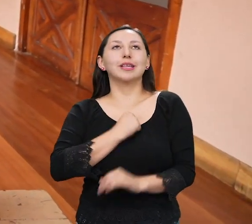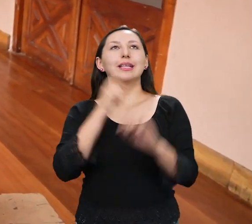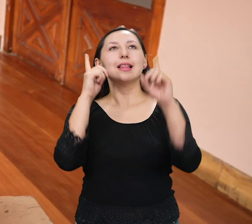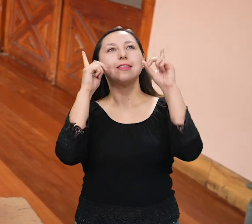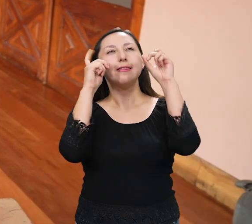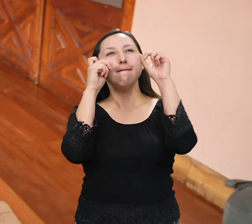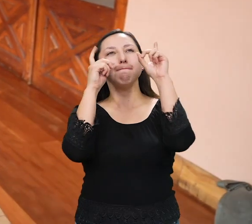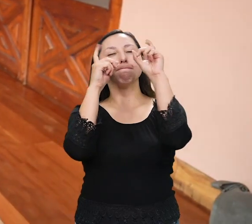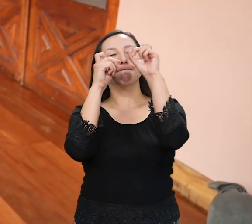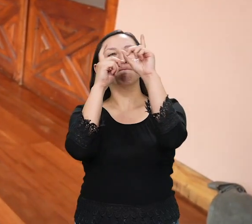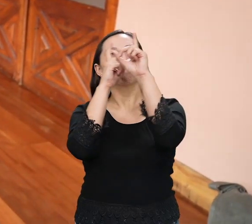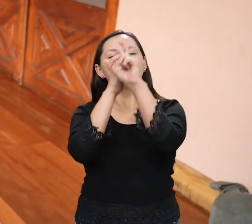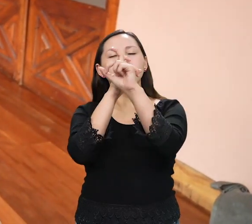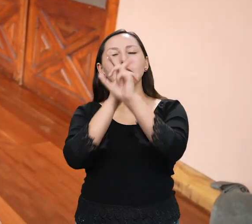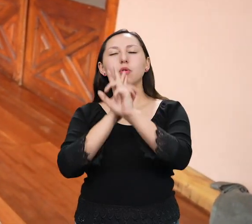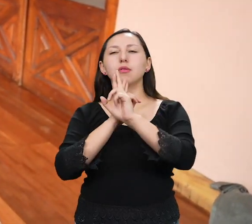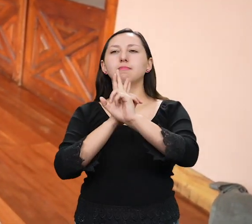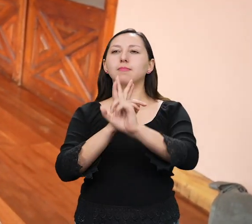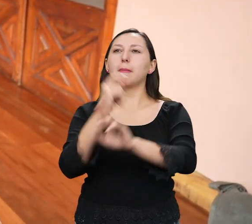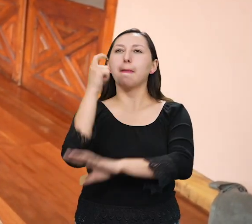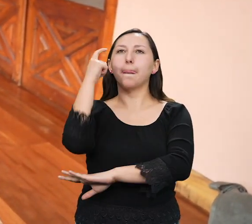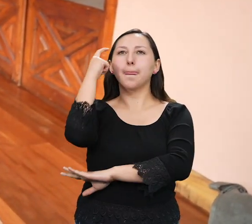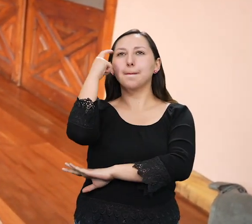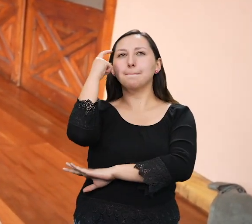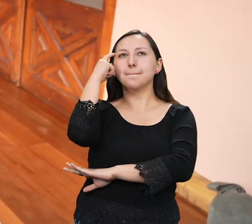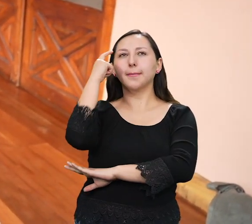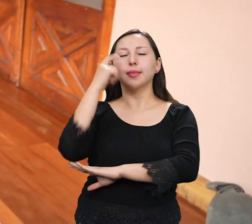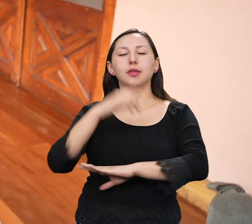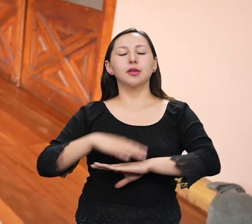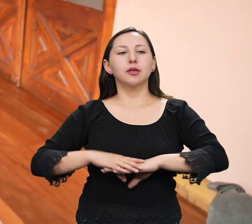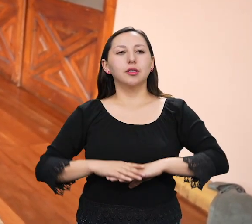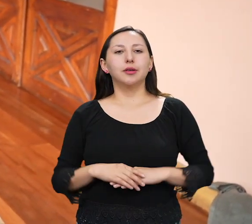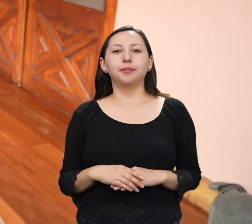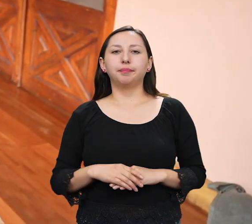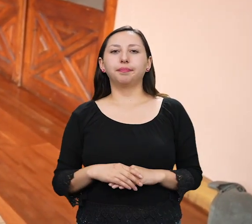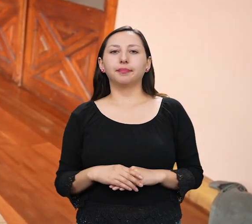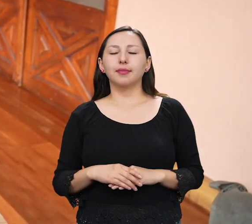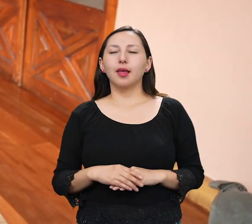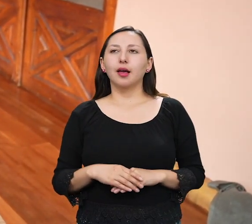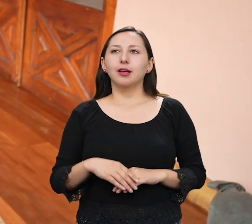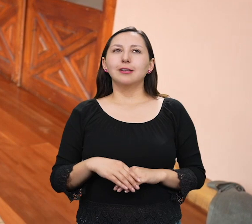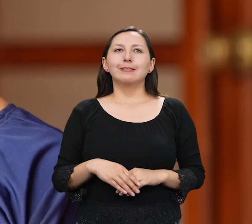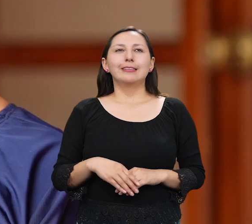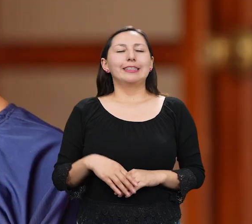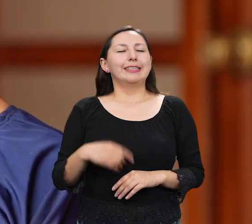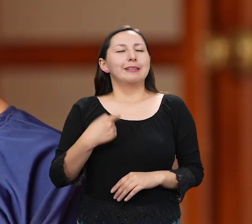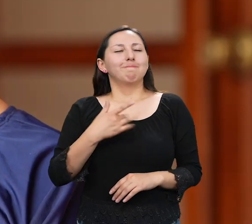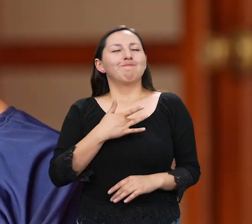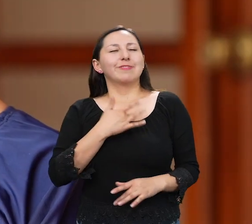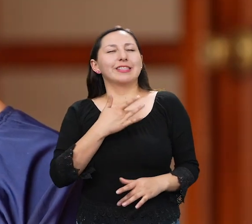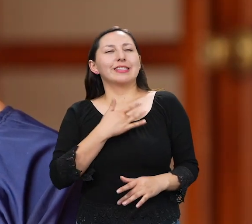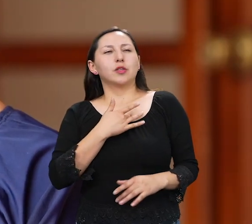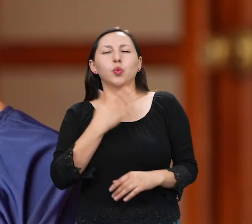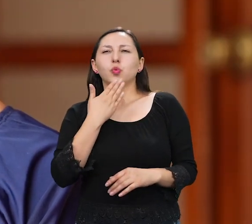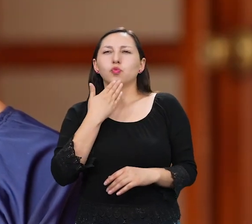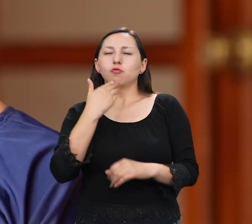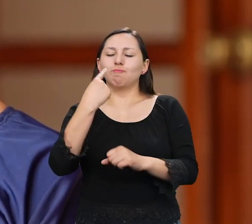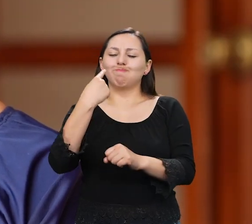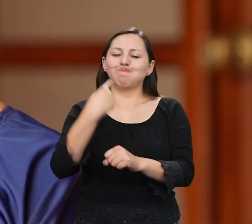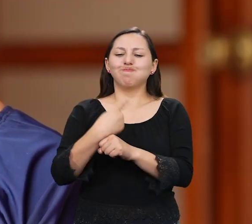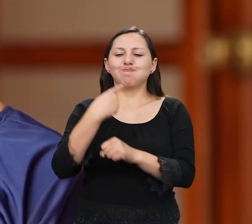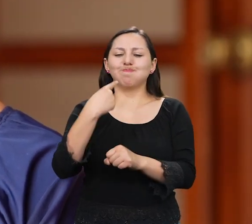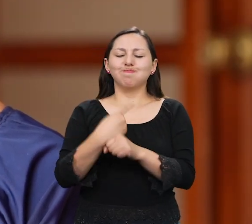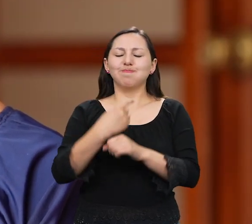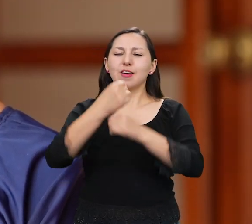que a veces puede ser demasiada exigencia. Incluso hacia uno mismo